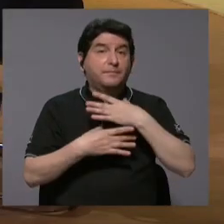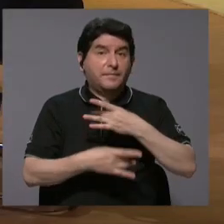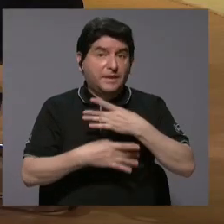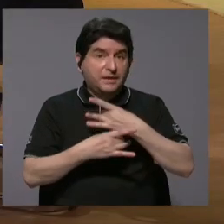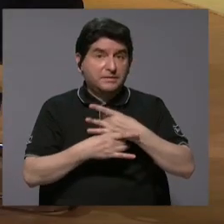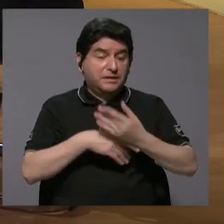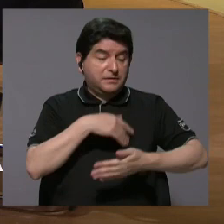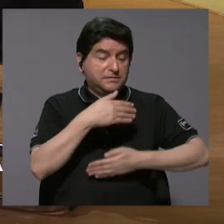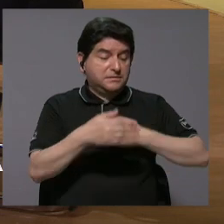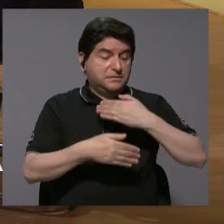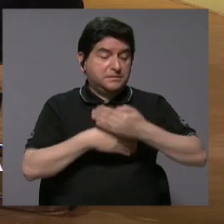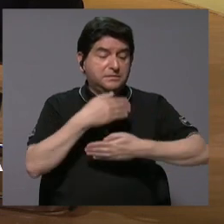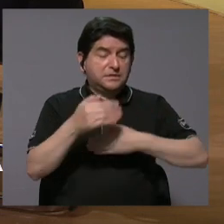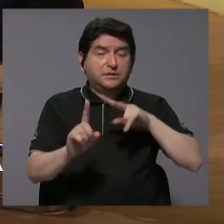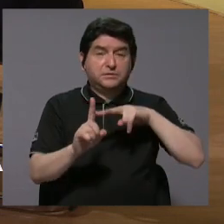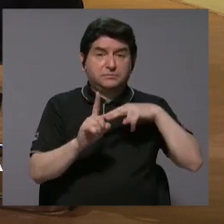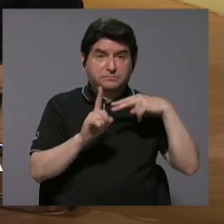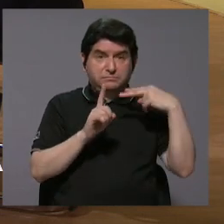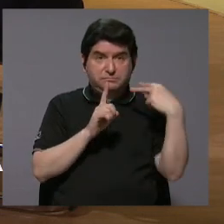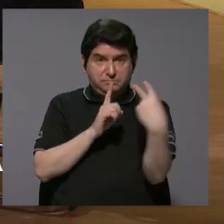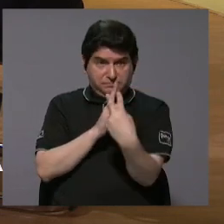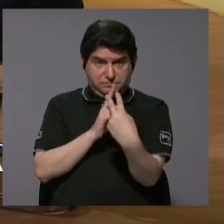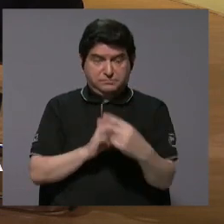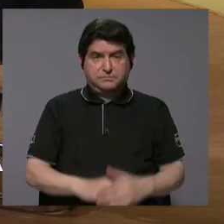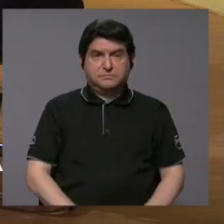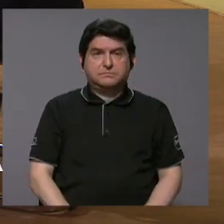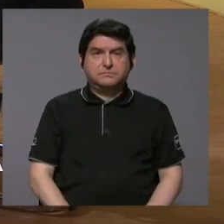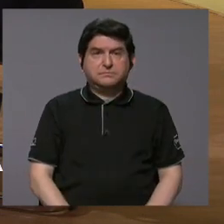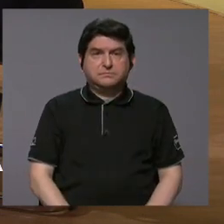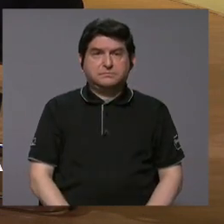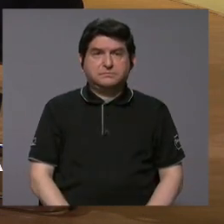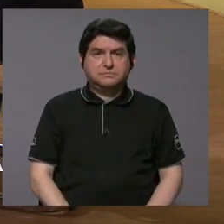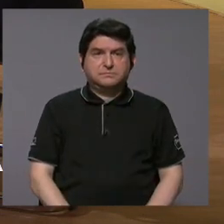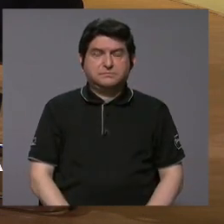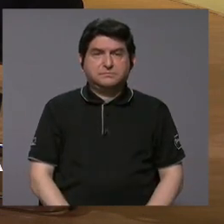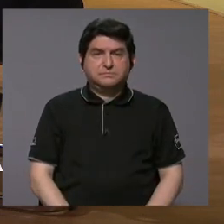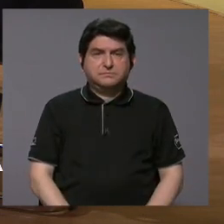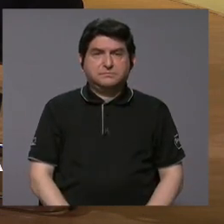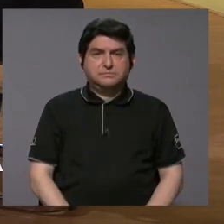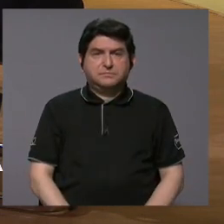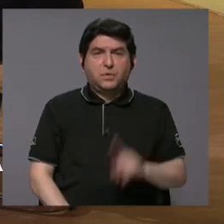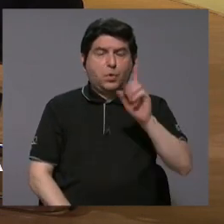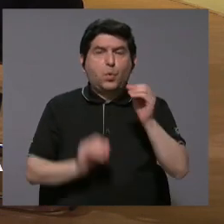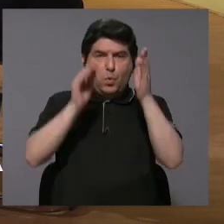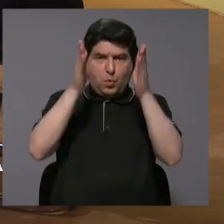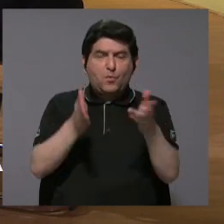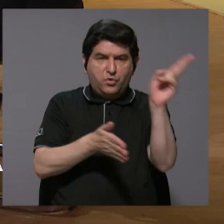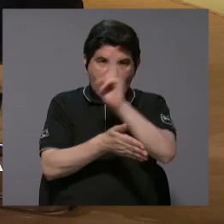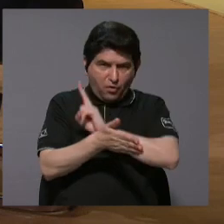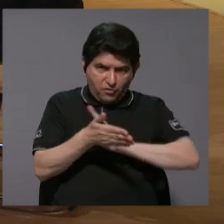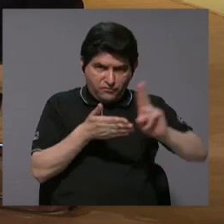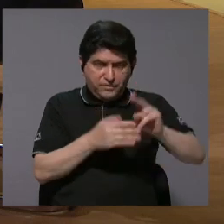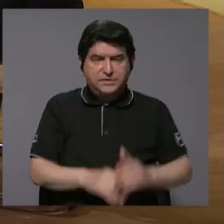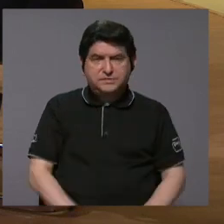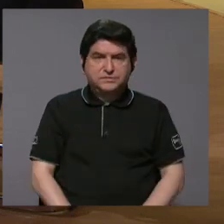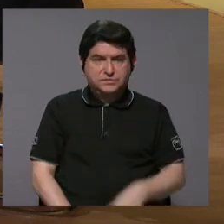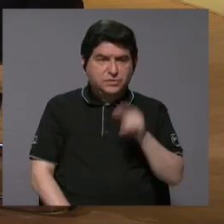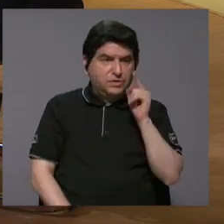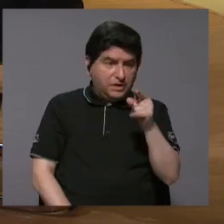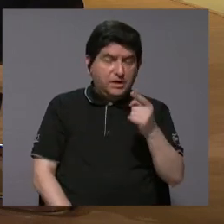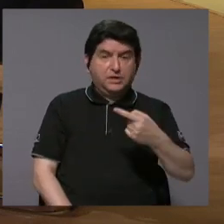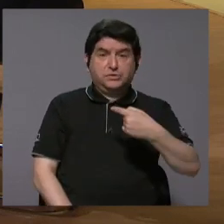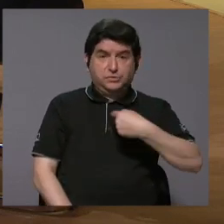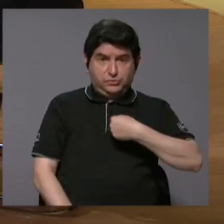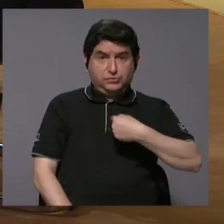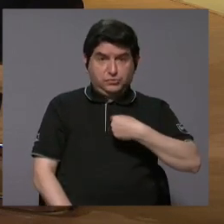este proceso desde el punto de vista de un profesor universitario, que eso es lo que yo